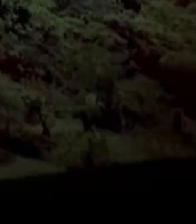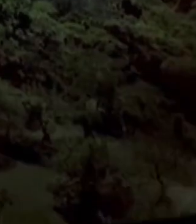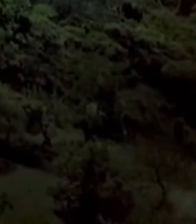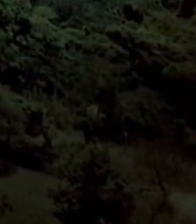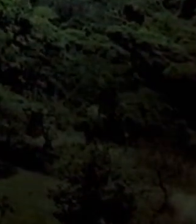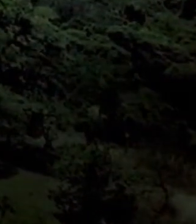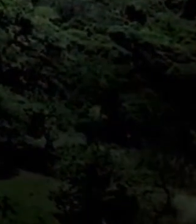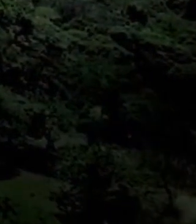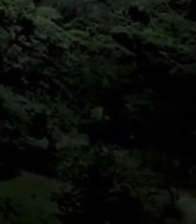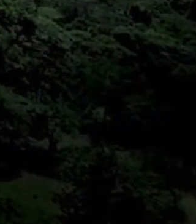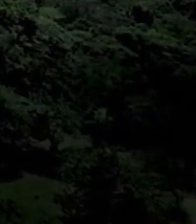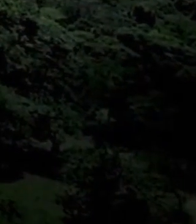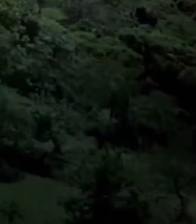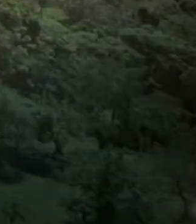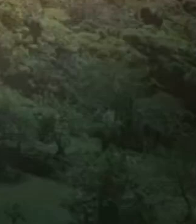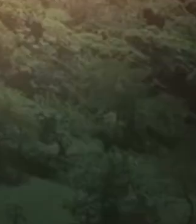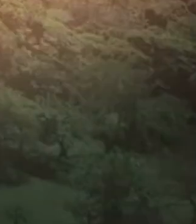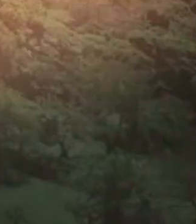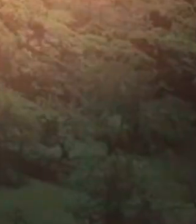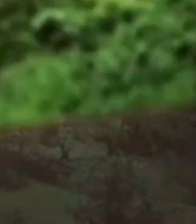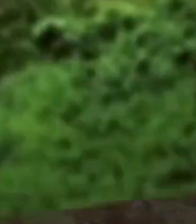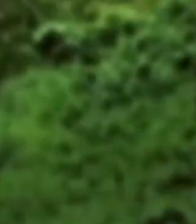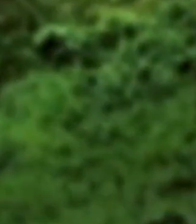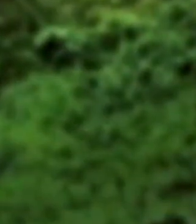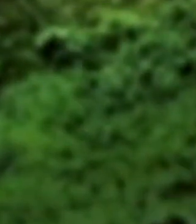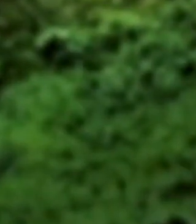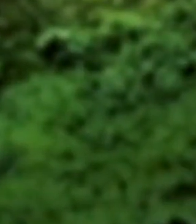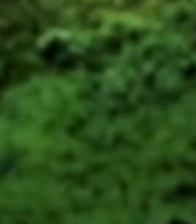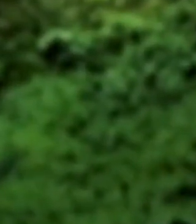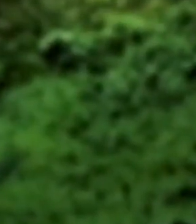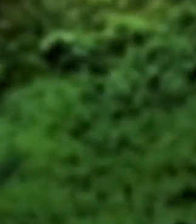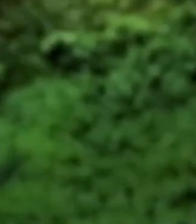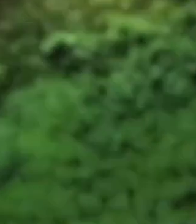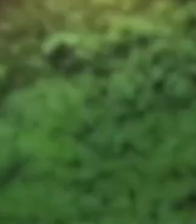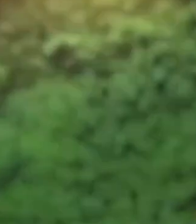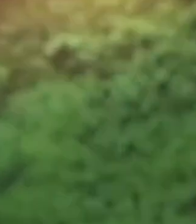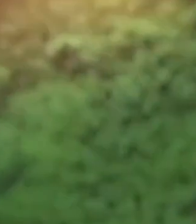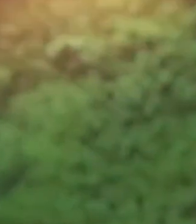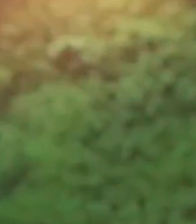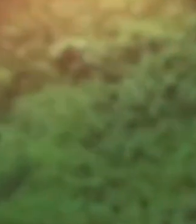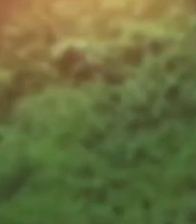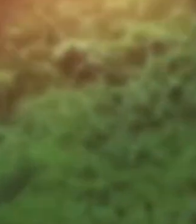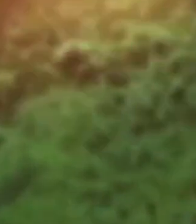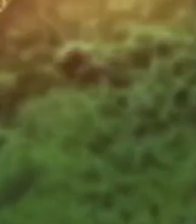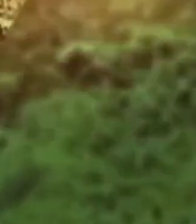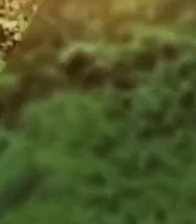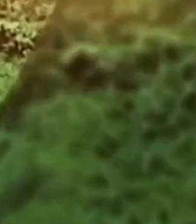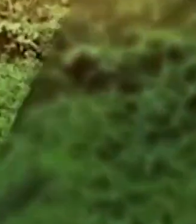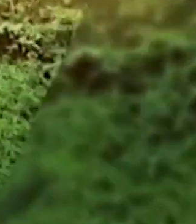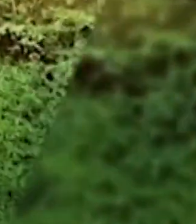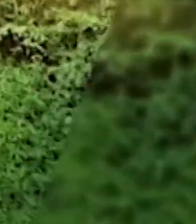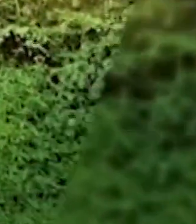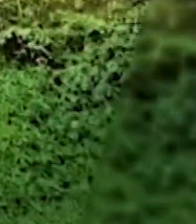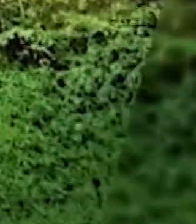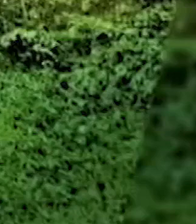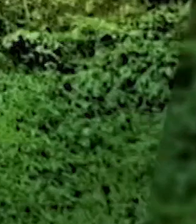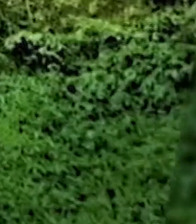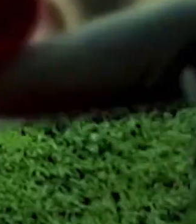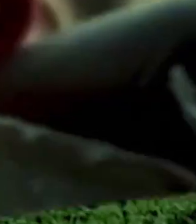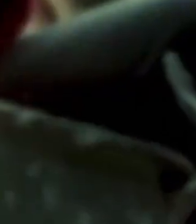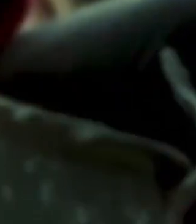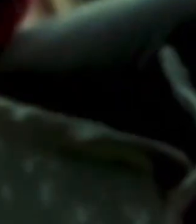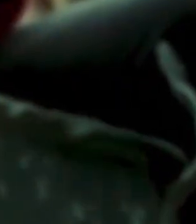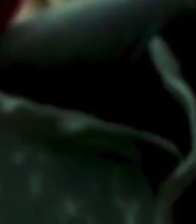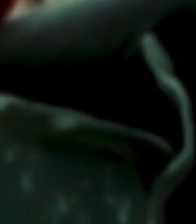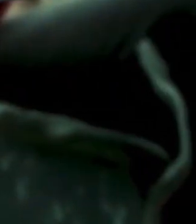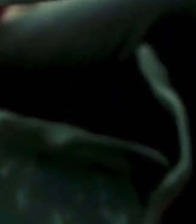En 13, Costa Rica Televisión, tenemos un nuevo programa que le muestra más lugares extraordinarios,